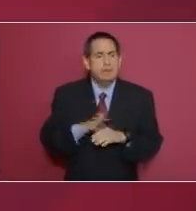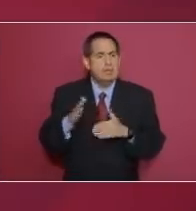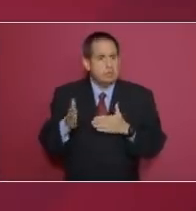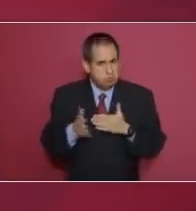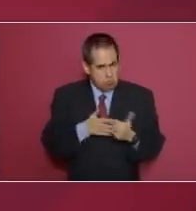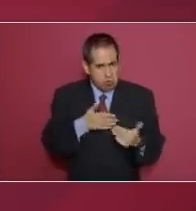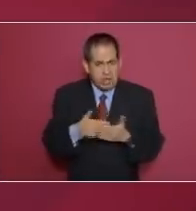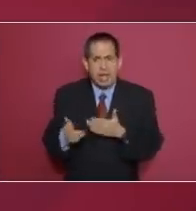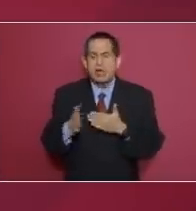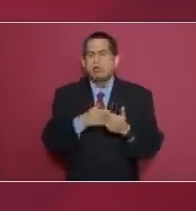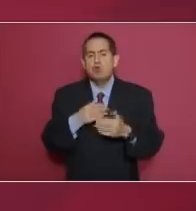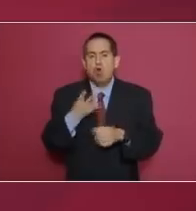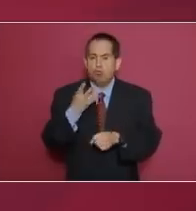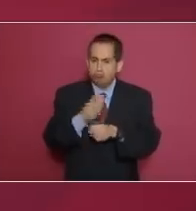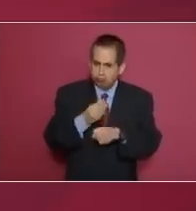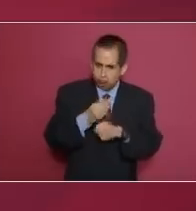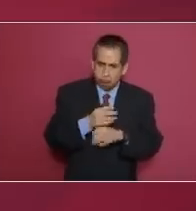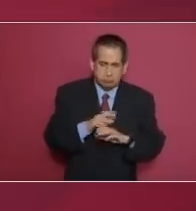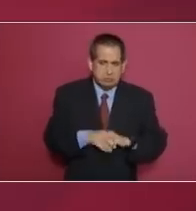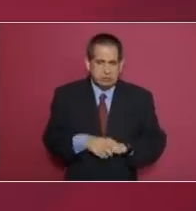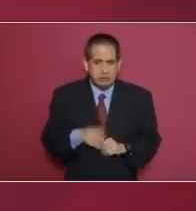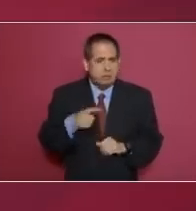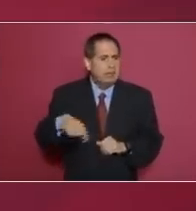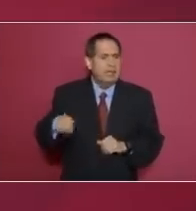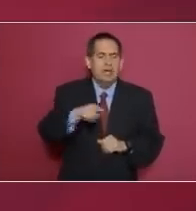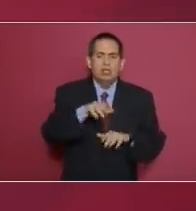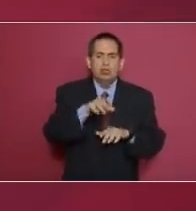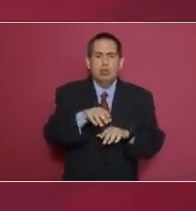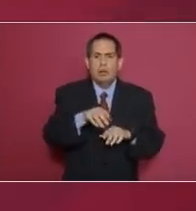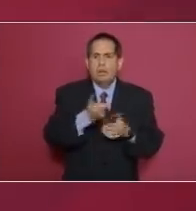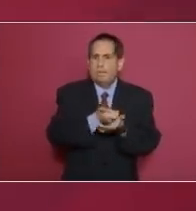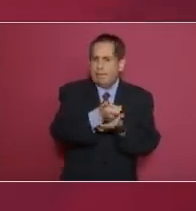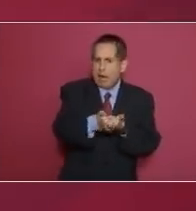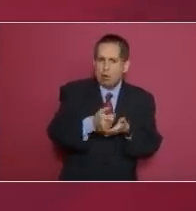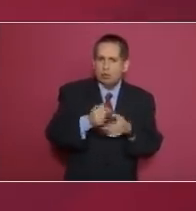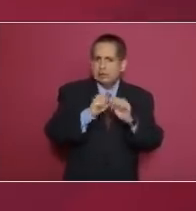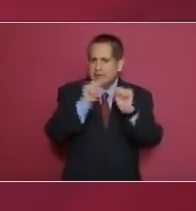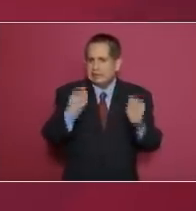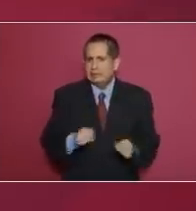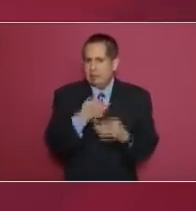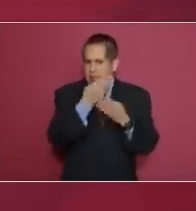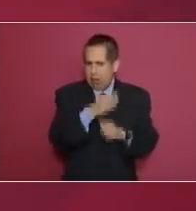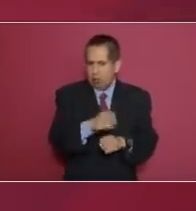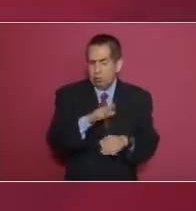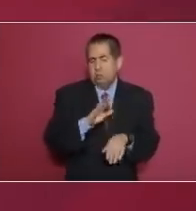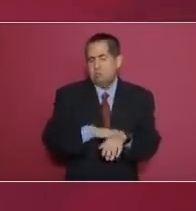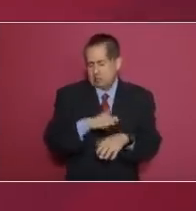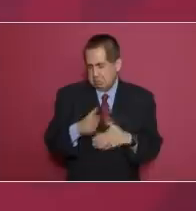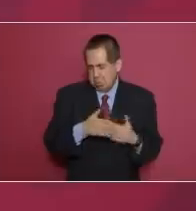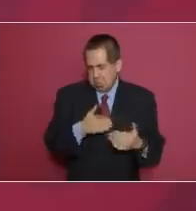modernización de todo el sistema de pago que